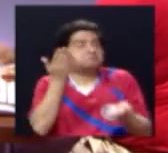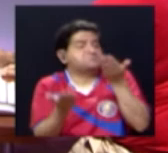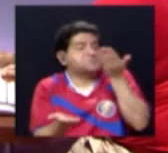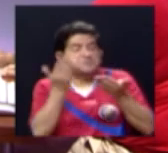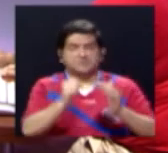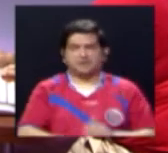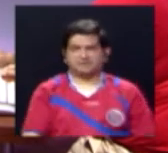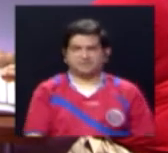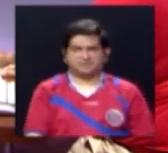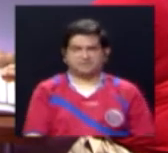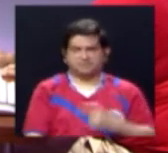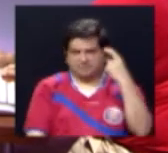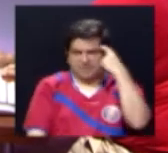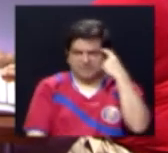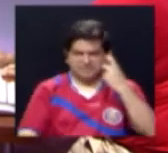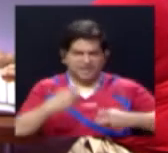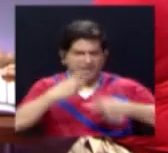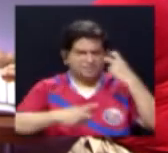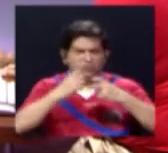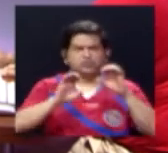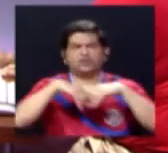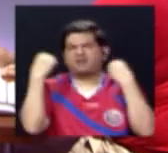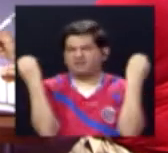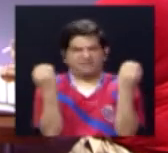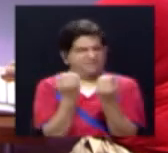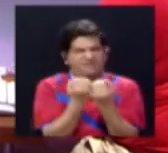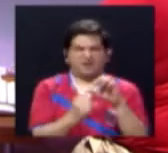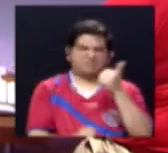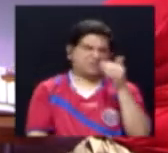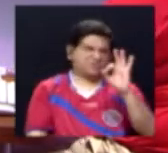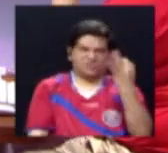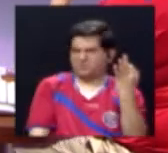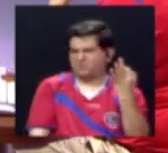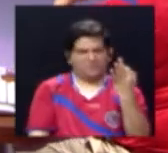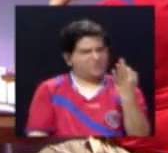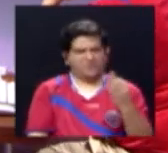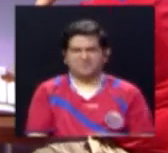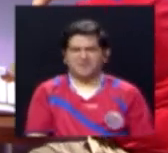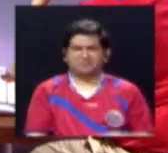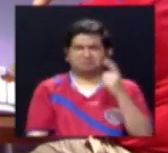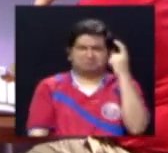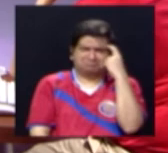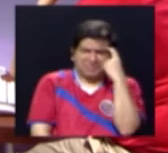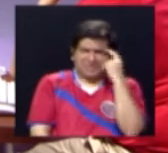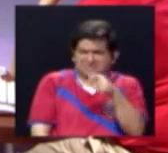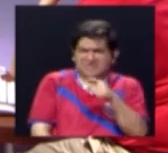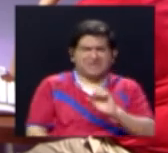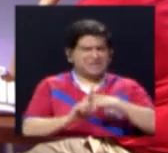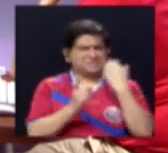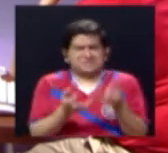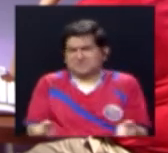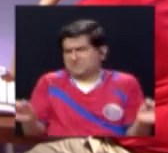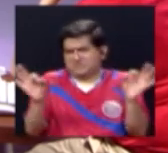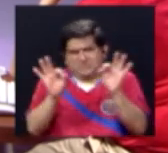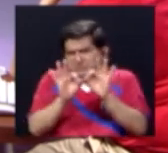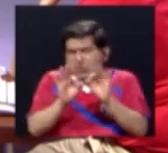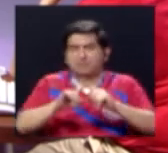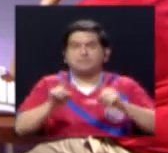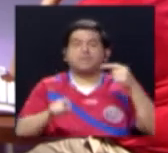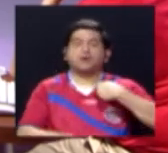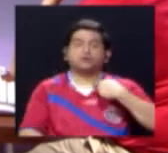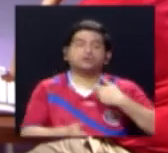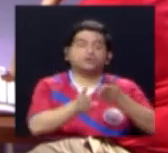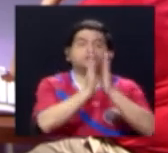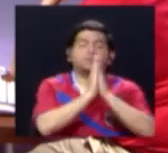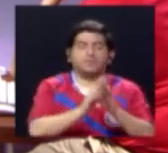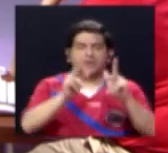en un crimen organizado de otra forma le parezca que esto no es tan importante pero si yo